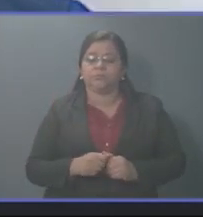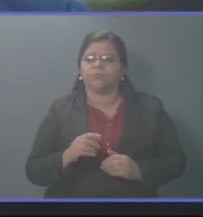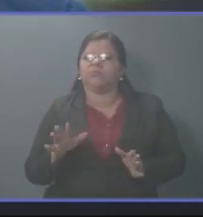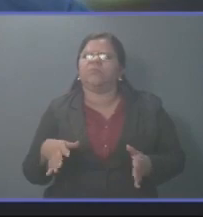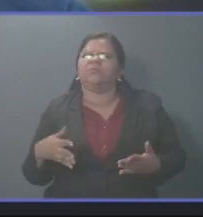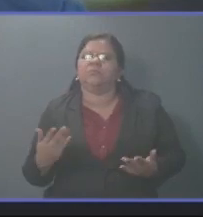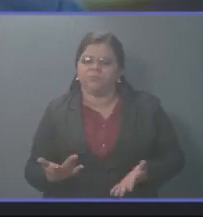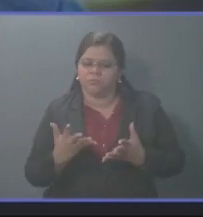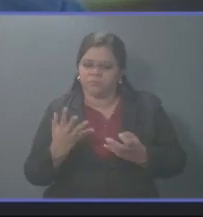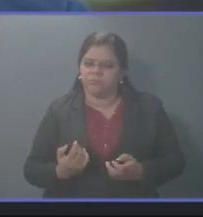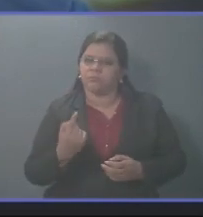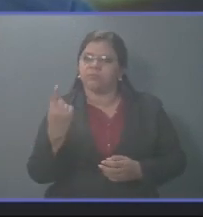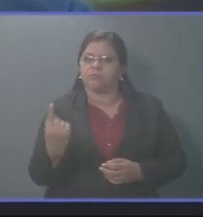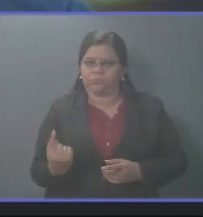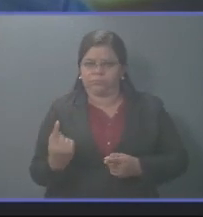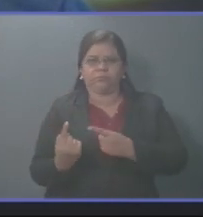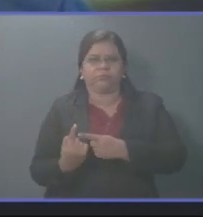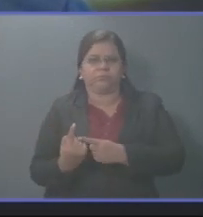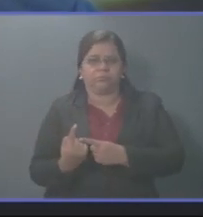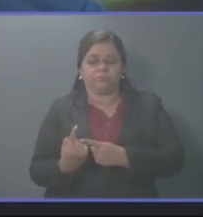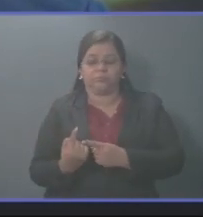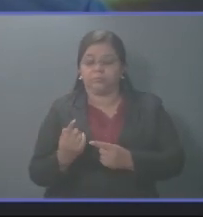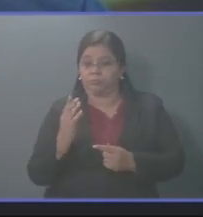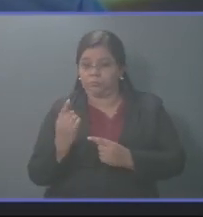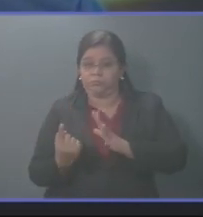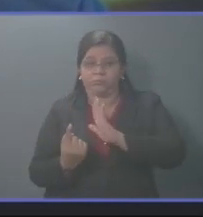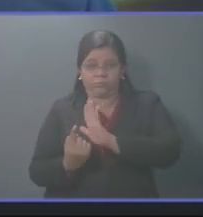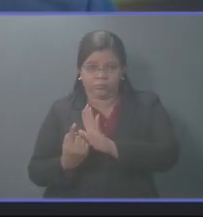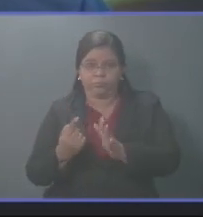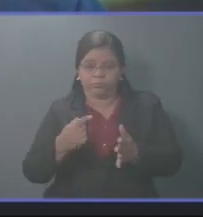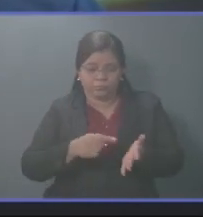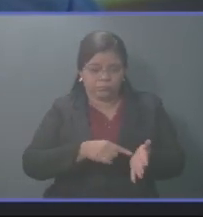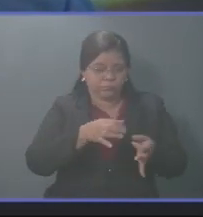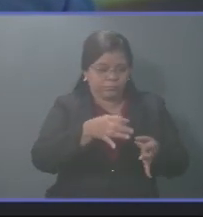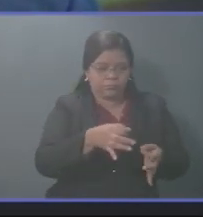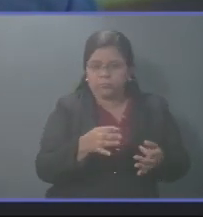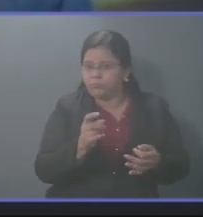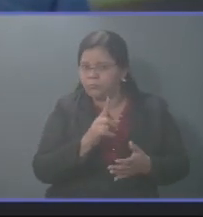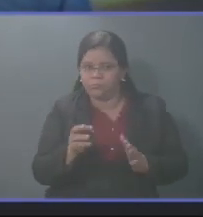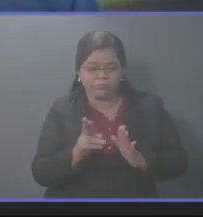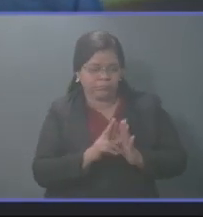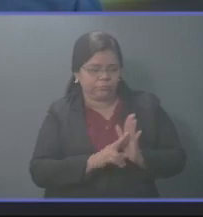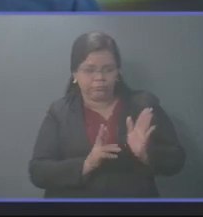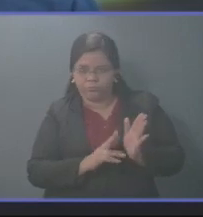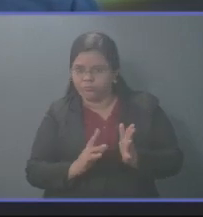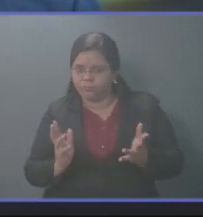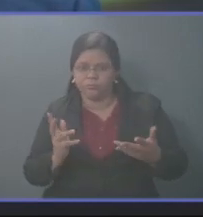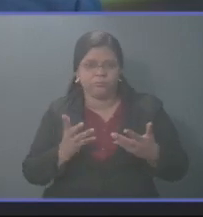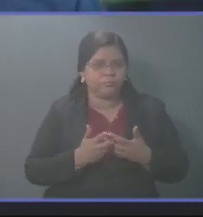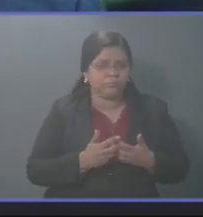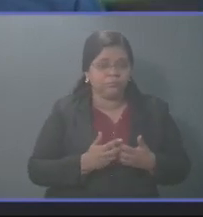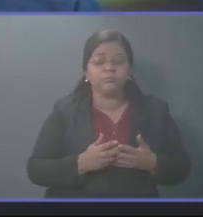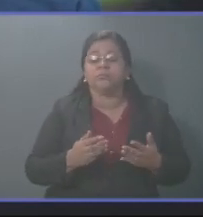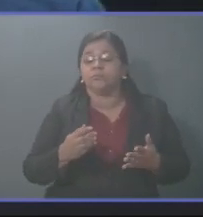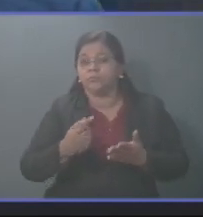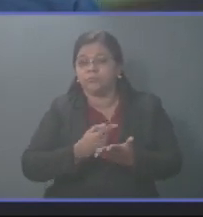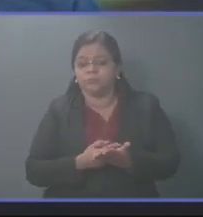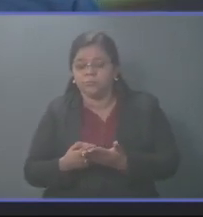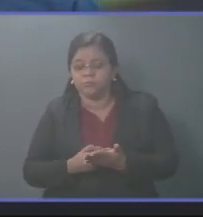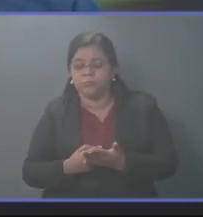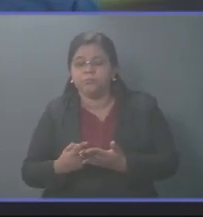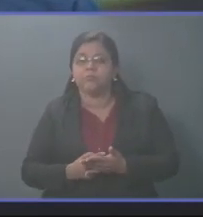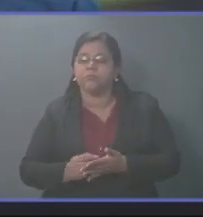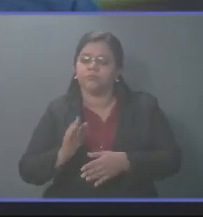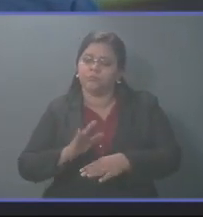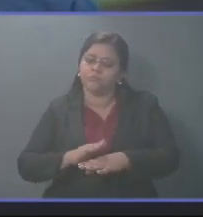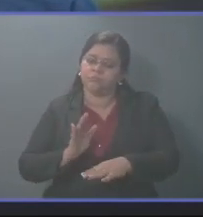denunciante. Si la denuncia no cumple con los requisitos legales establecidos en el inciso anterior, el tribunal prevendrá al